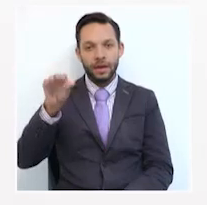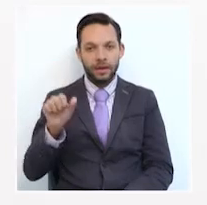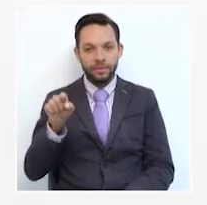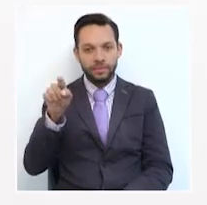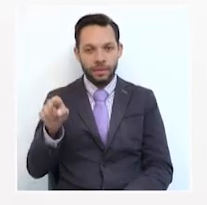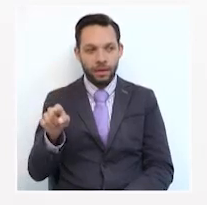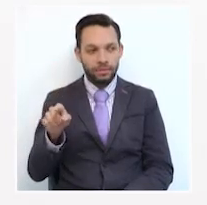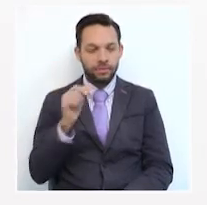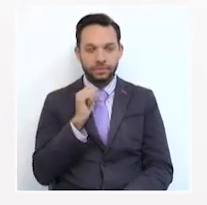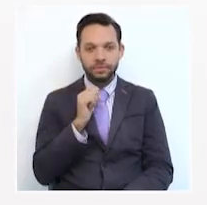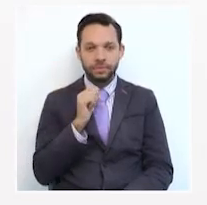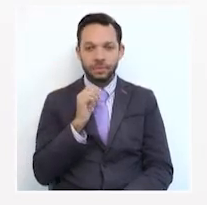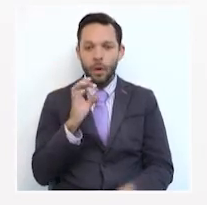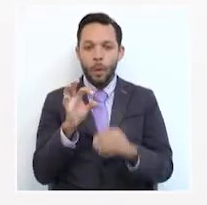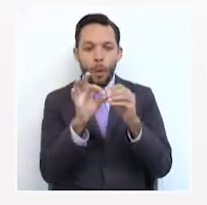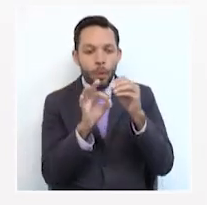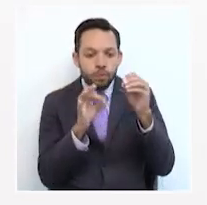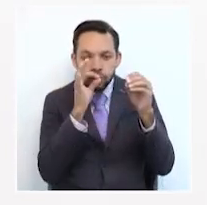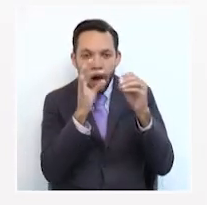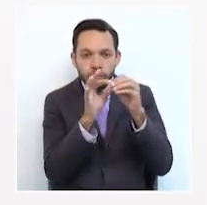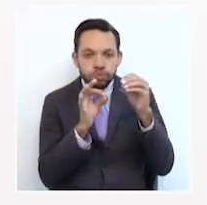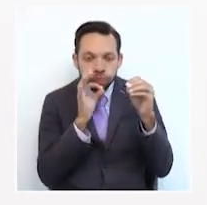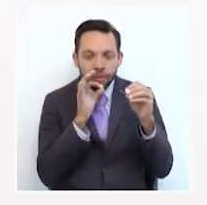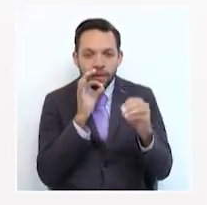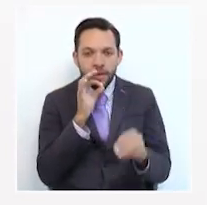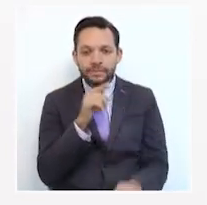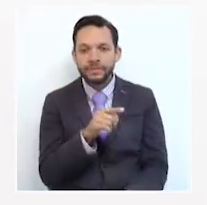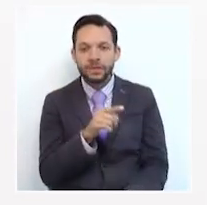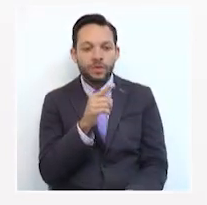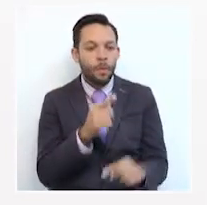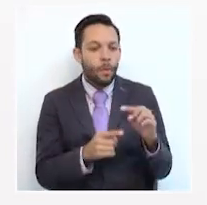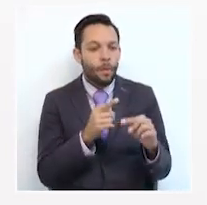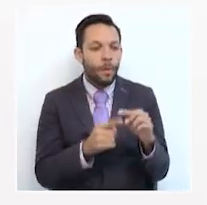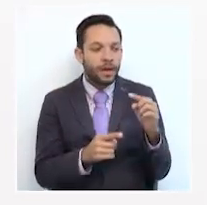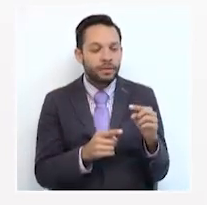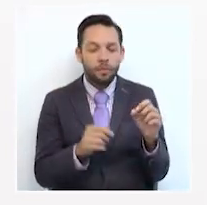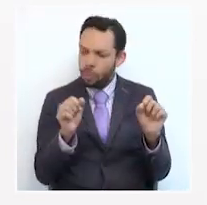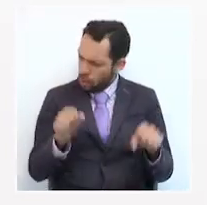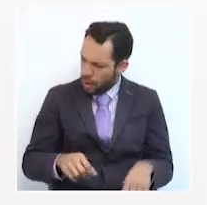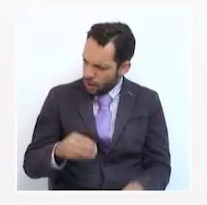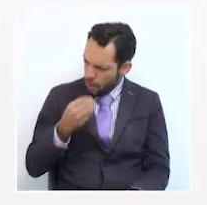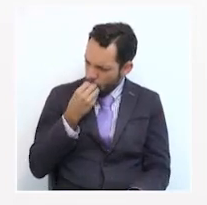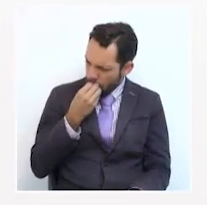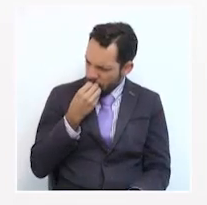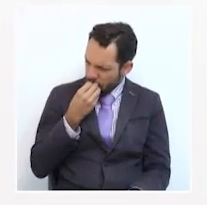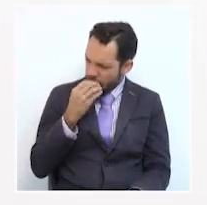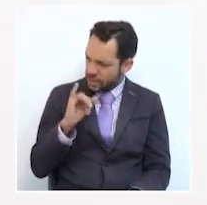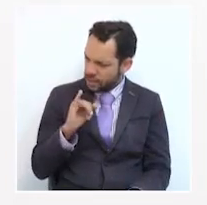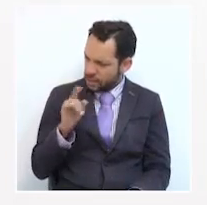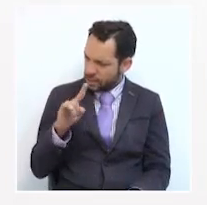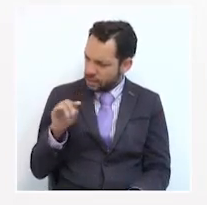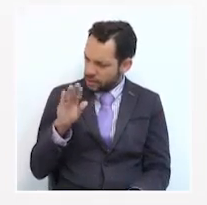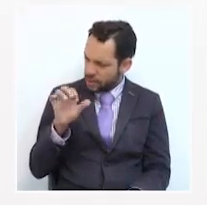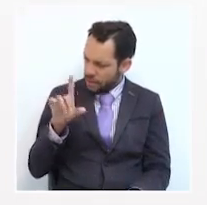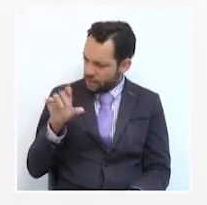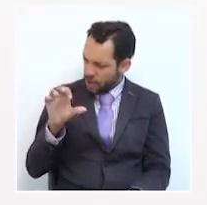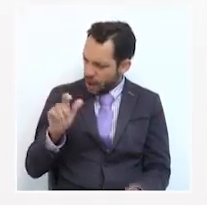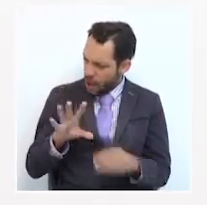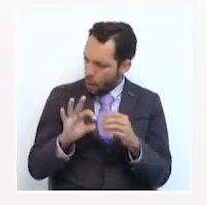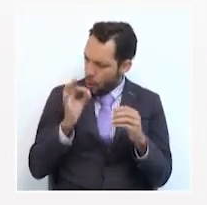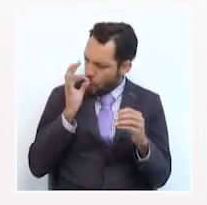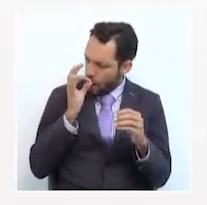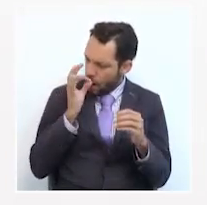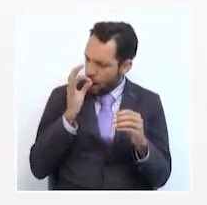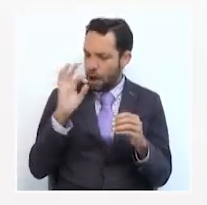mi batido de uva isabela me puedo comer y crítica que puedo